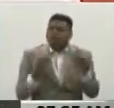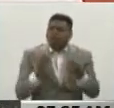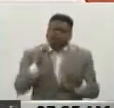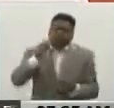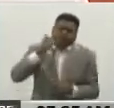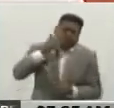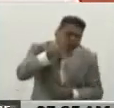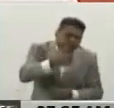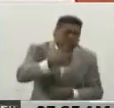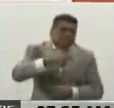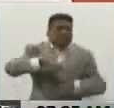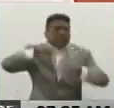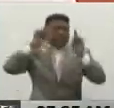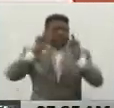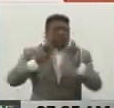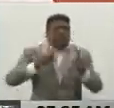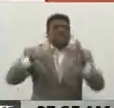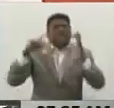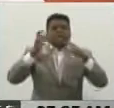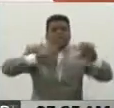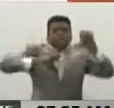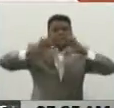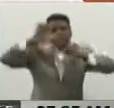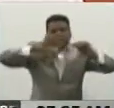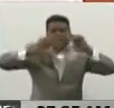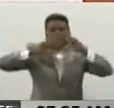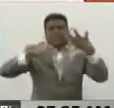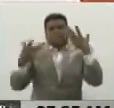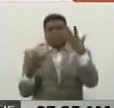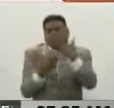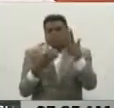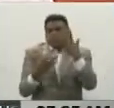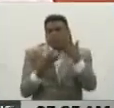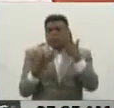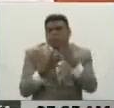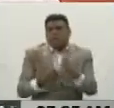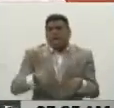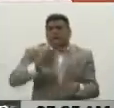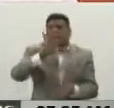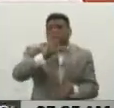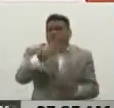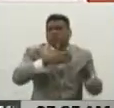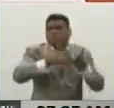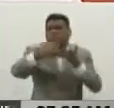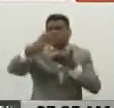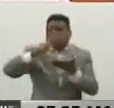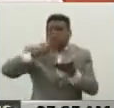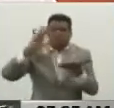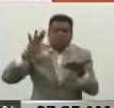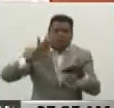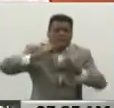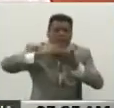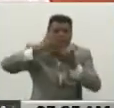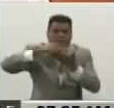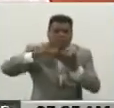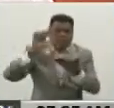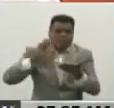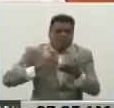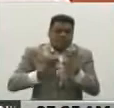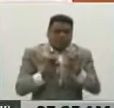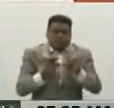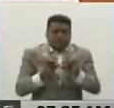llevar ciencia, tecnología e innovación a nuestro pueblo. Nosotros tenemos hoy día más de 5 millones de canaimas entregadas, tenemos más